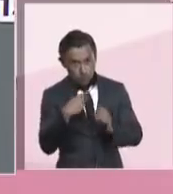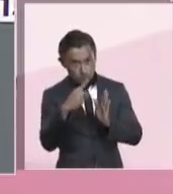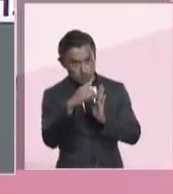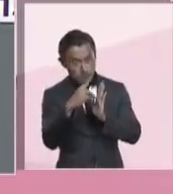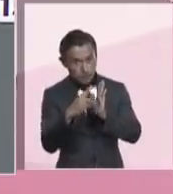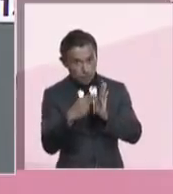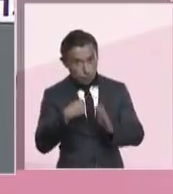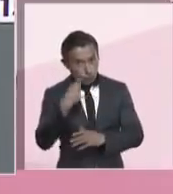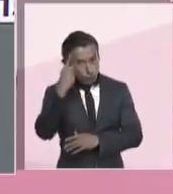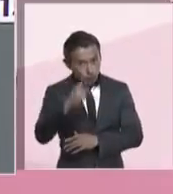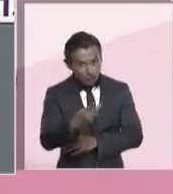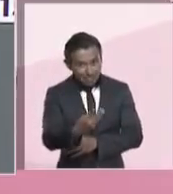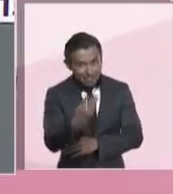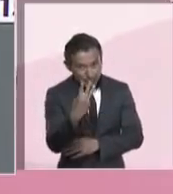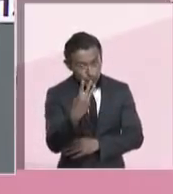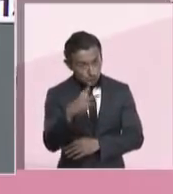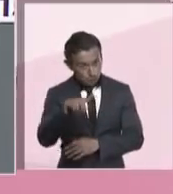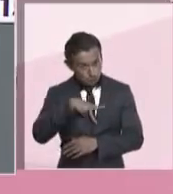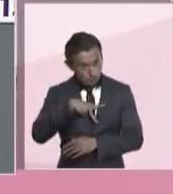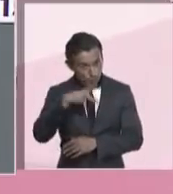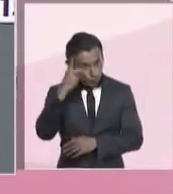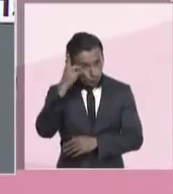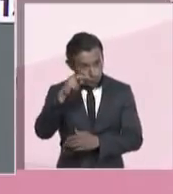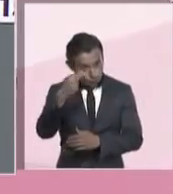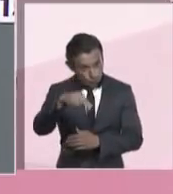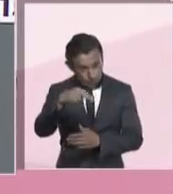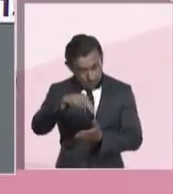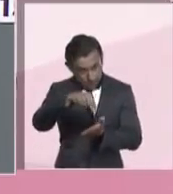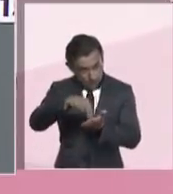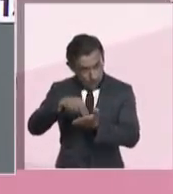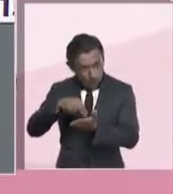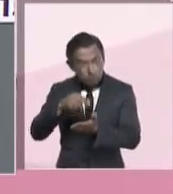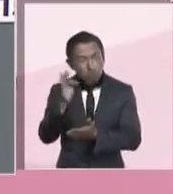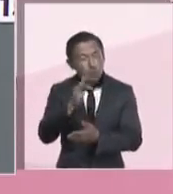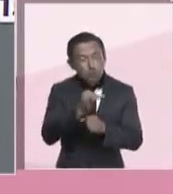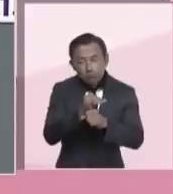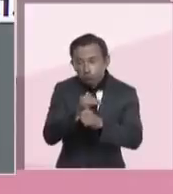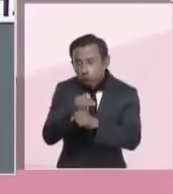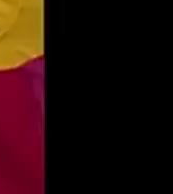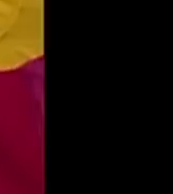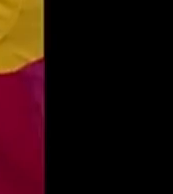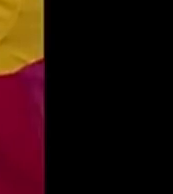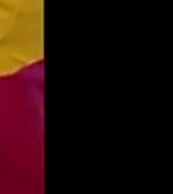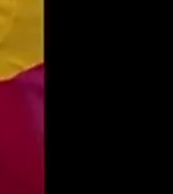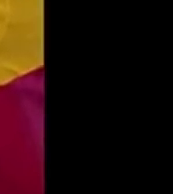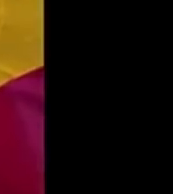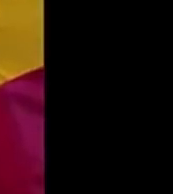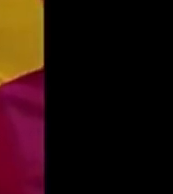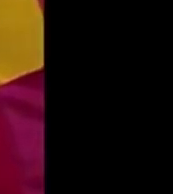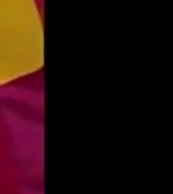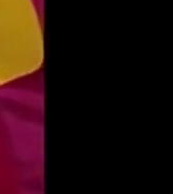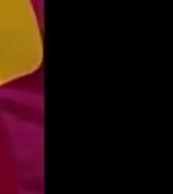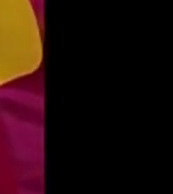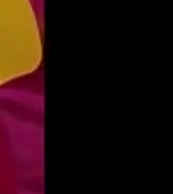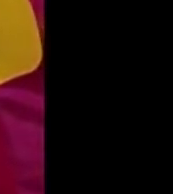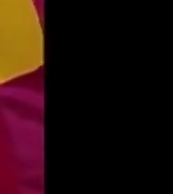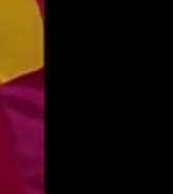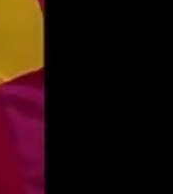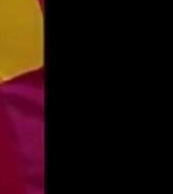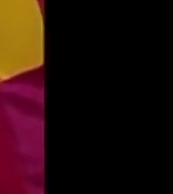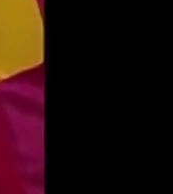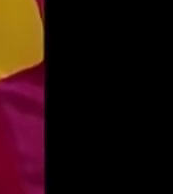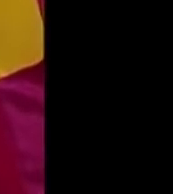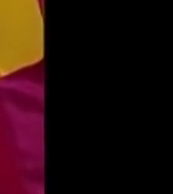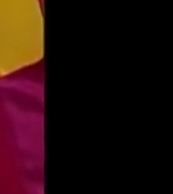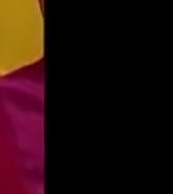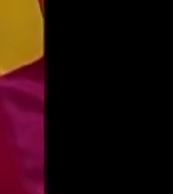existiesen esos 3 departamentos a mi nombre, se los regalo al señor Meade. Yo te pongo departamento, bizcochito. Yo te